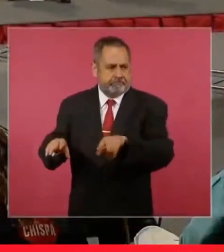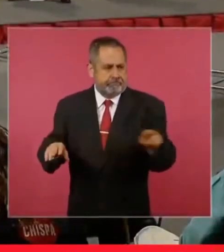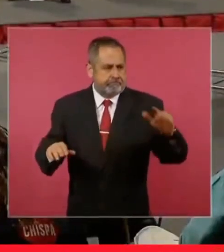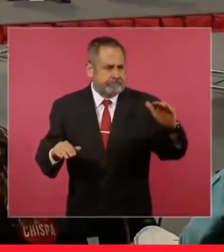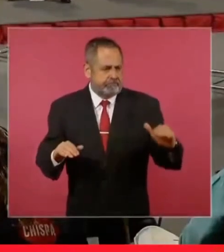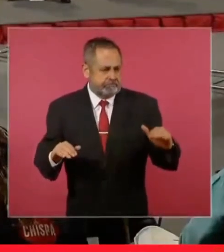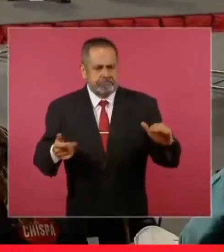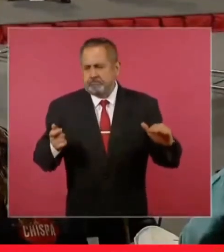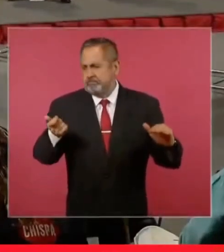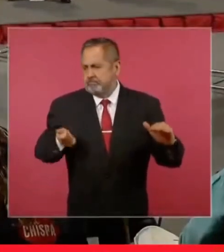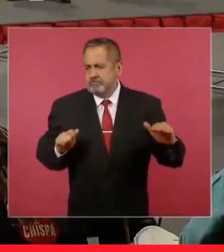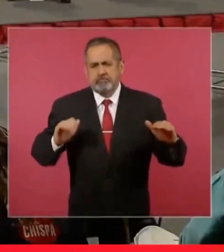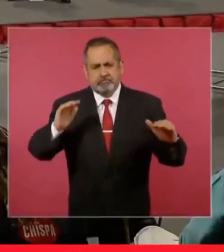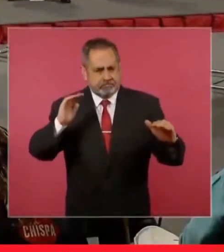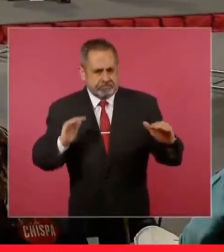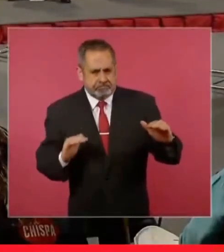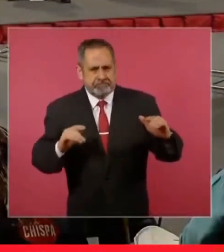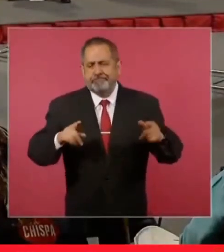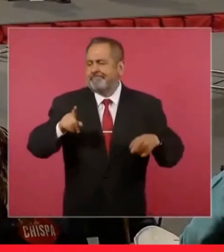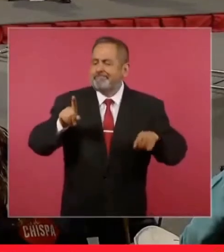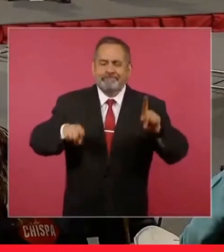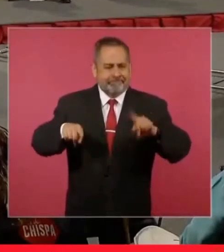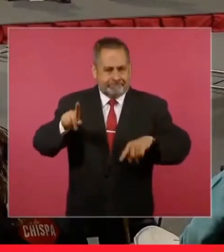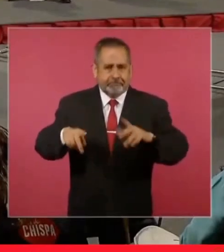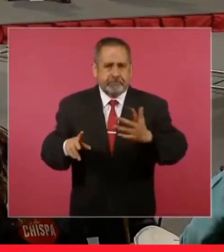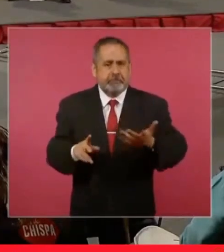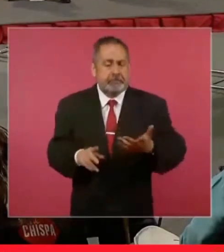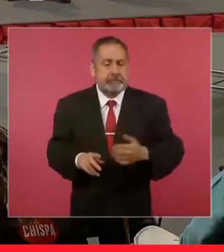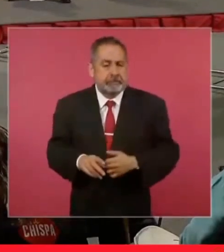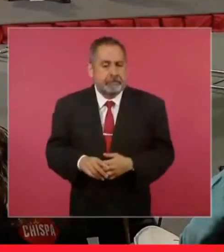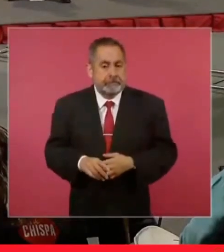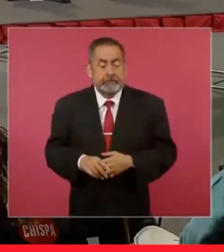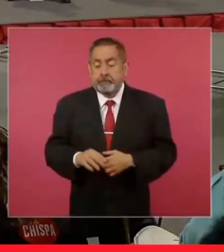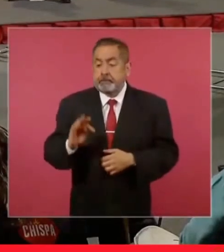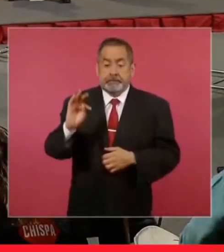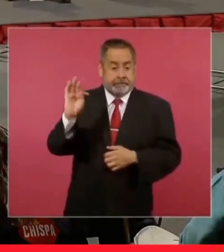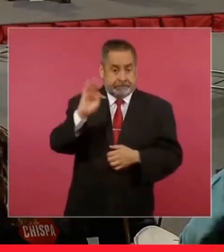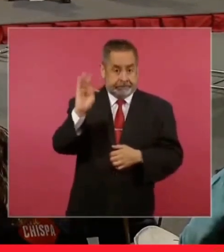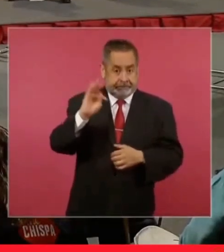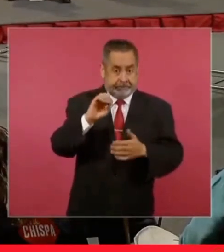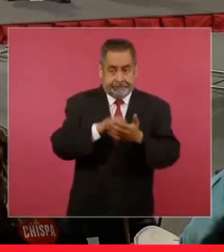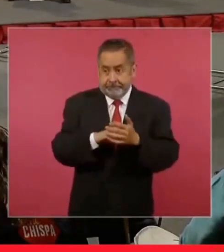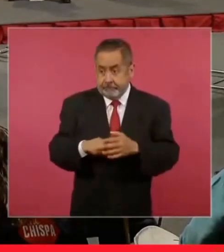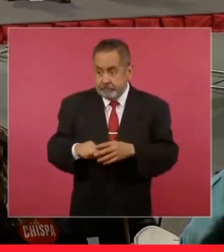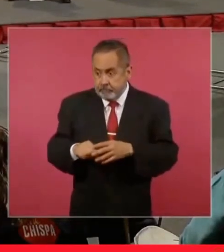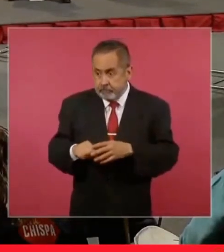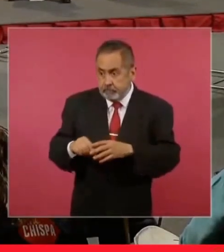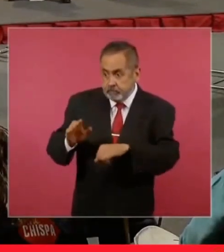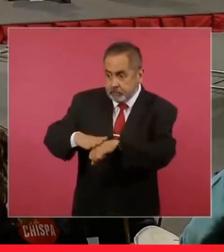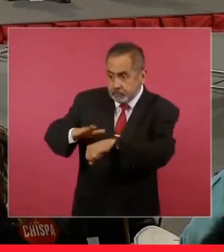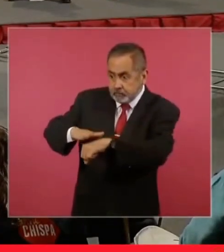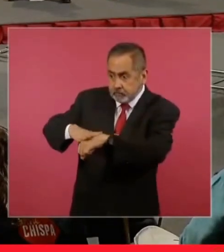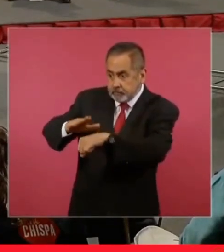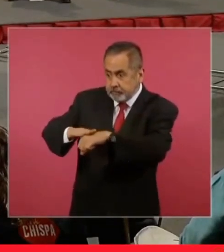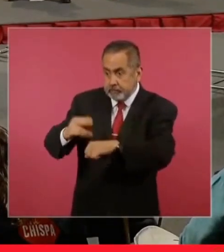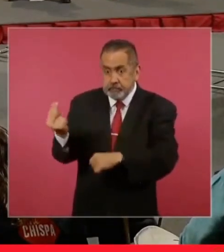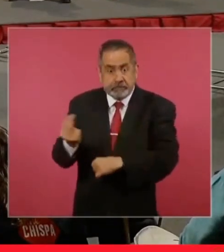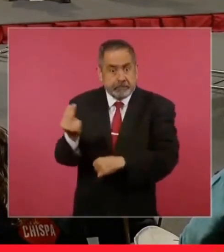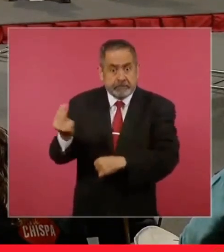parte, el balance se debe de cubrir. Si aumenta la necesidad de energía, la